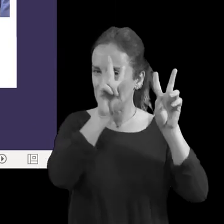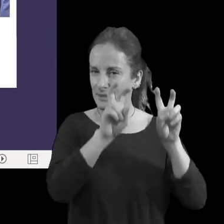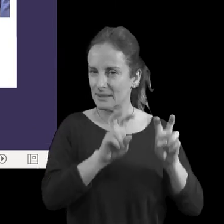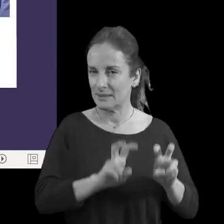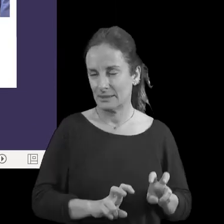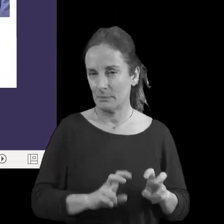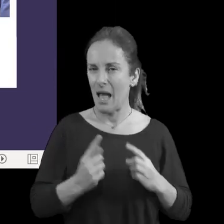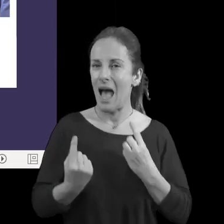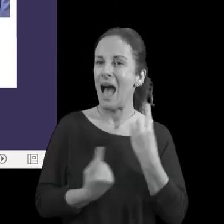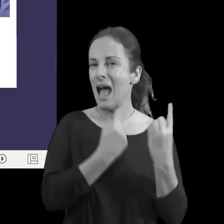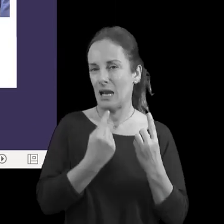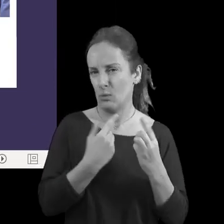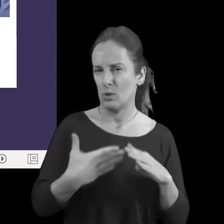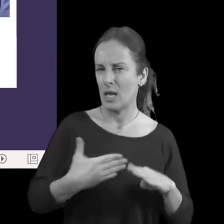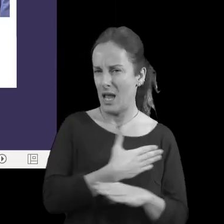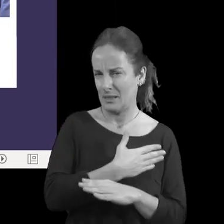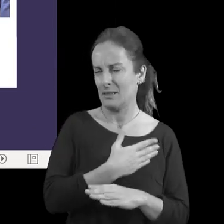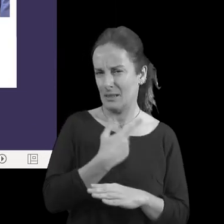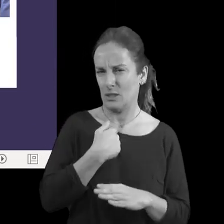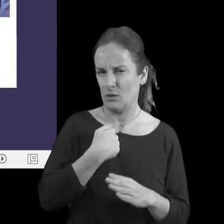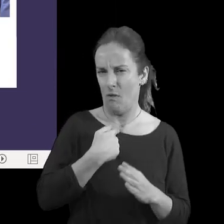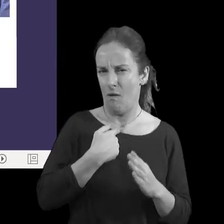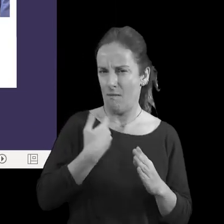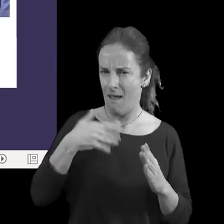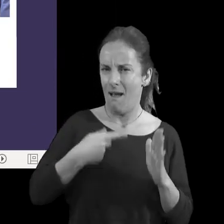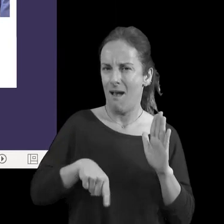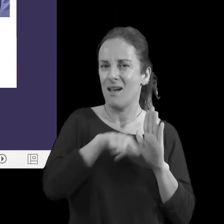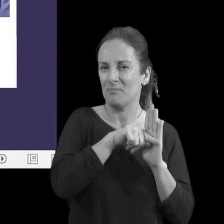las venía pensando antes de que